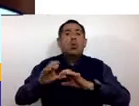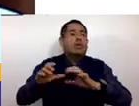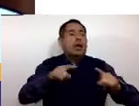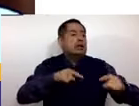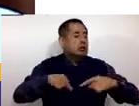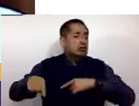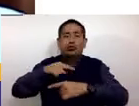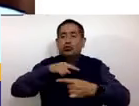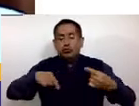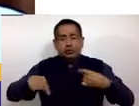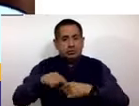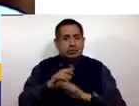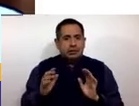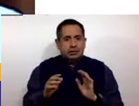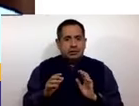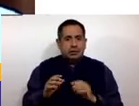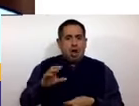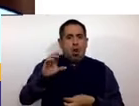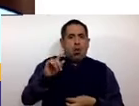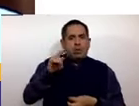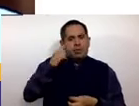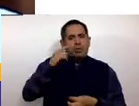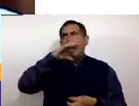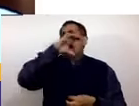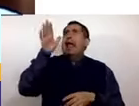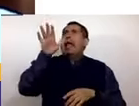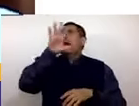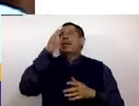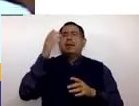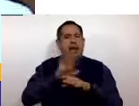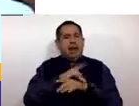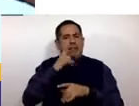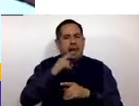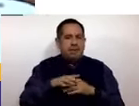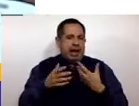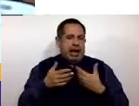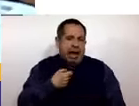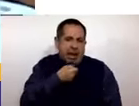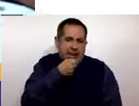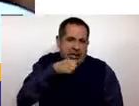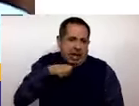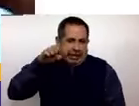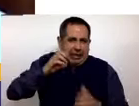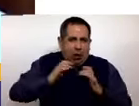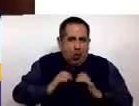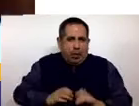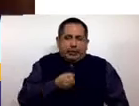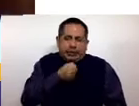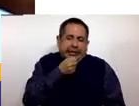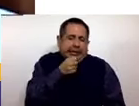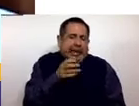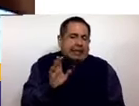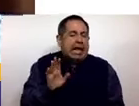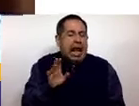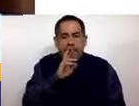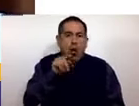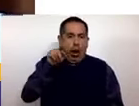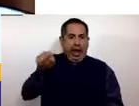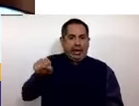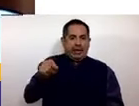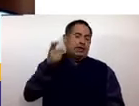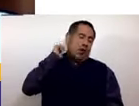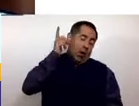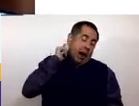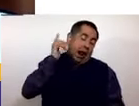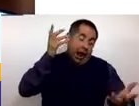y en Coatepec porque tiene un buen clima justamente para nuestras articulaciones y para nuestros cuerpos, así que espero, esa